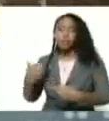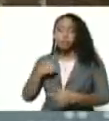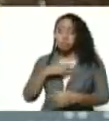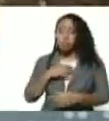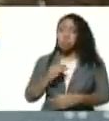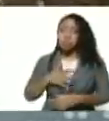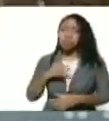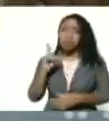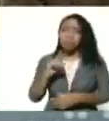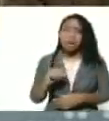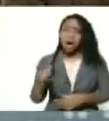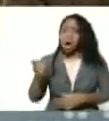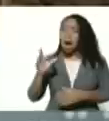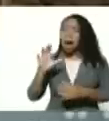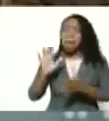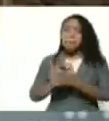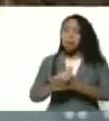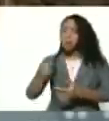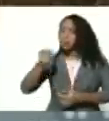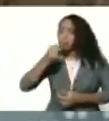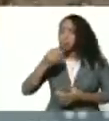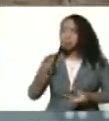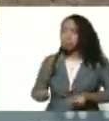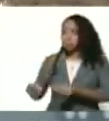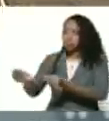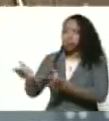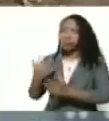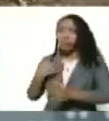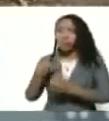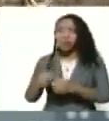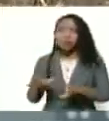mandar su huevo también, su cartón.